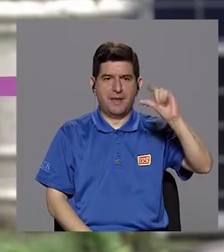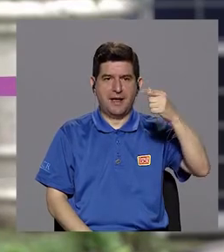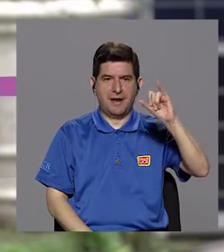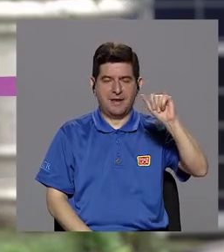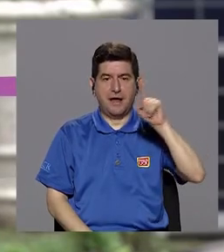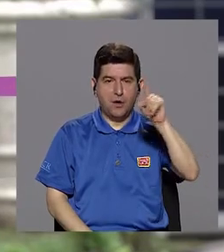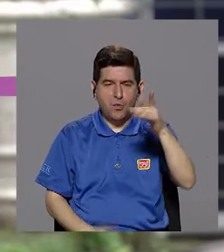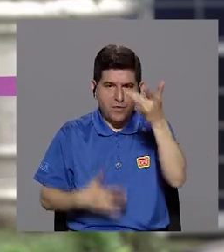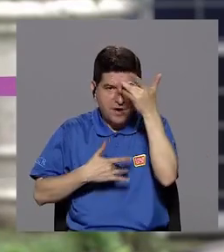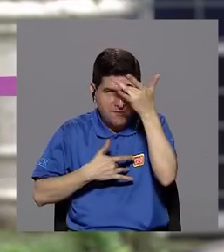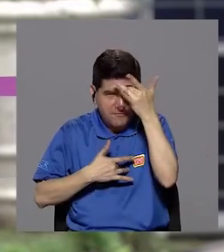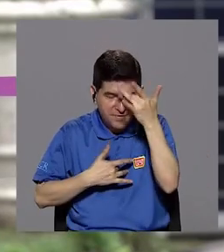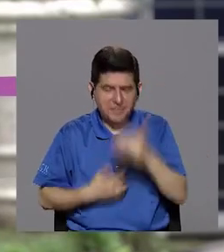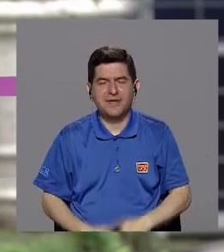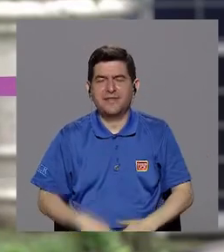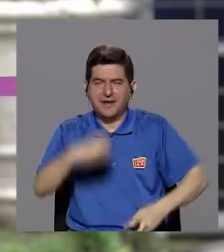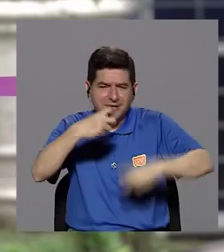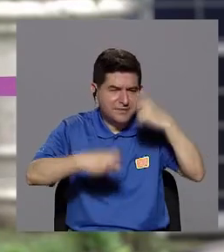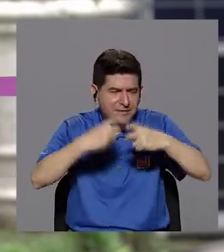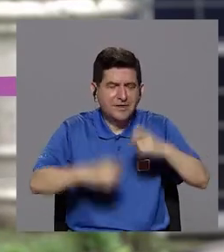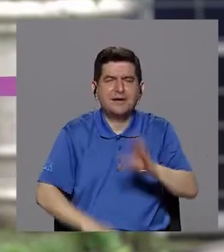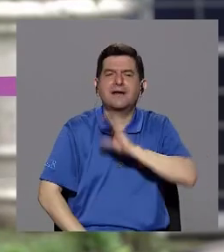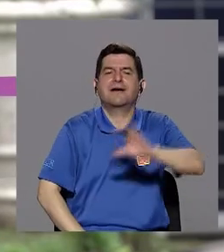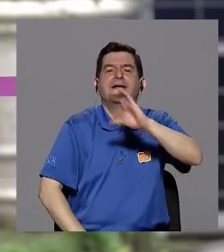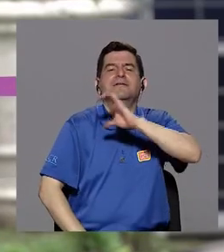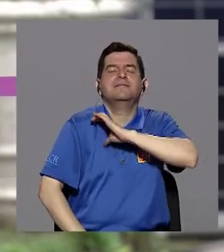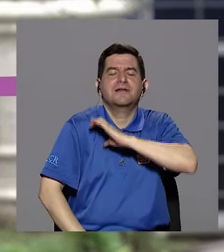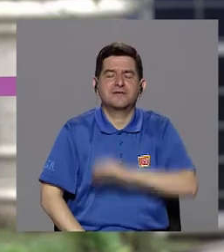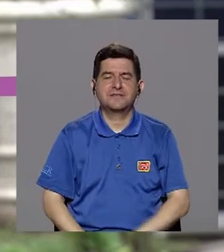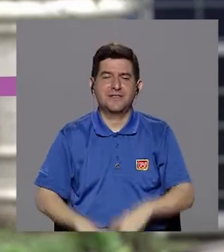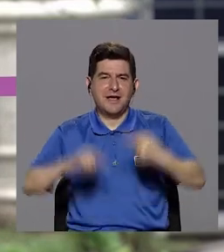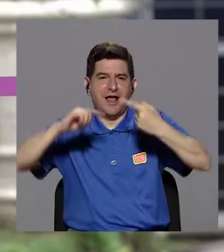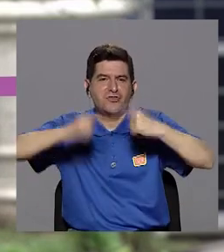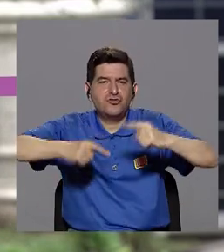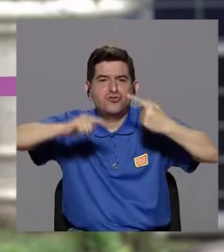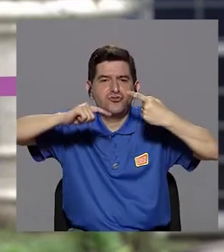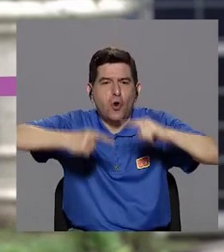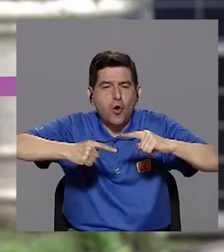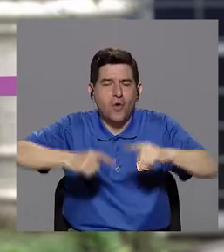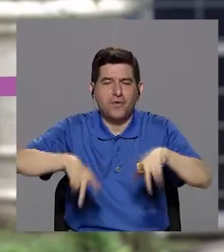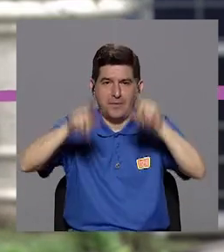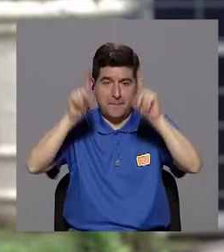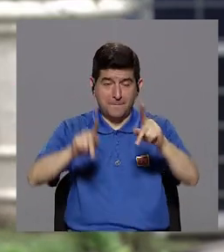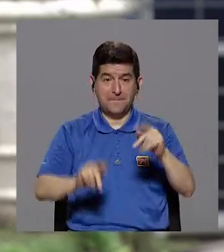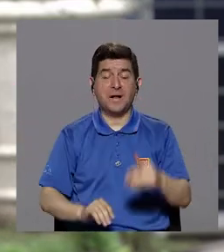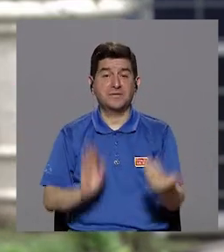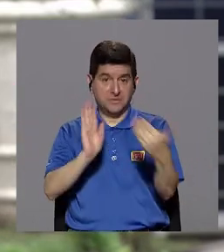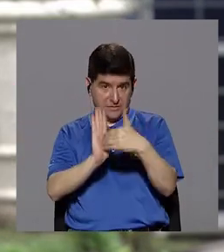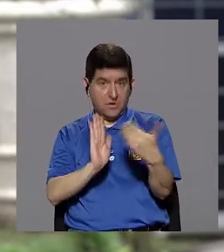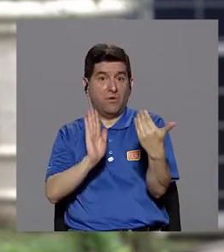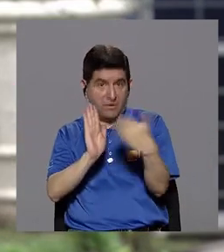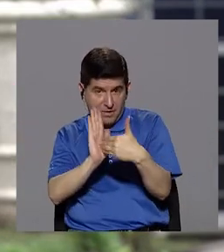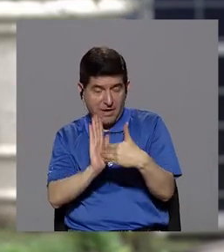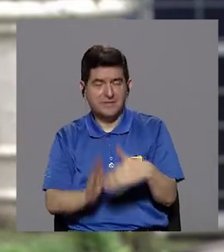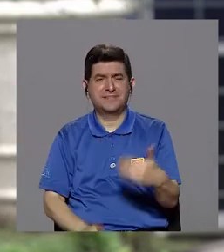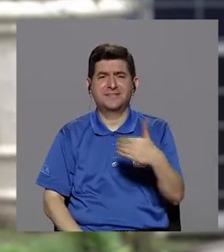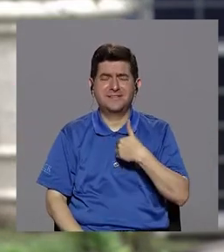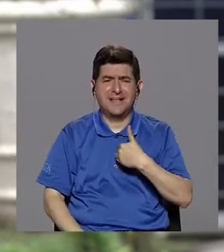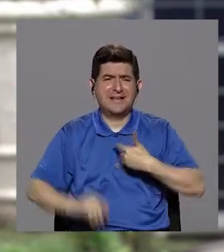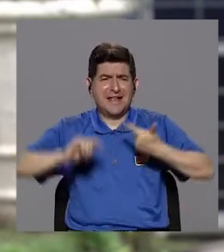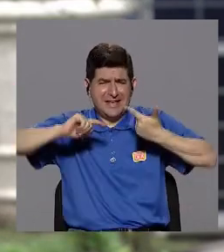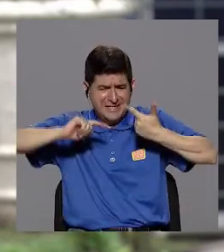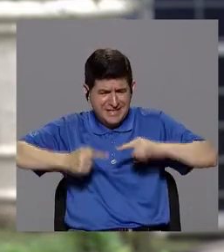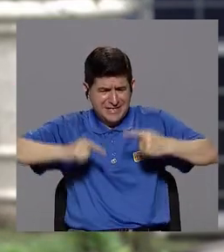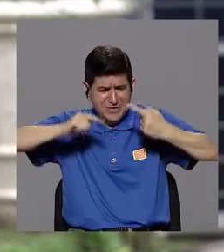trastorno principalmente caracterizado por dolor, ¿verdad? Las personas que lo padecen tienen un